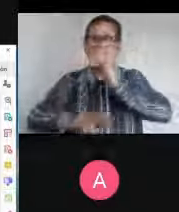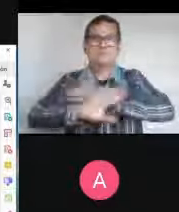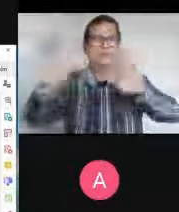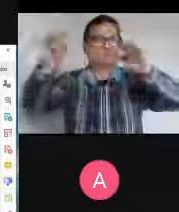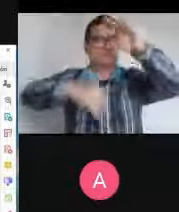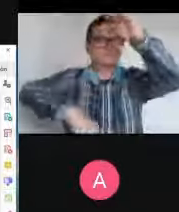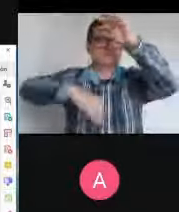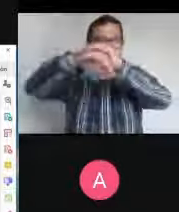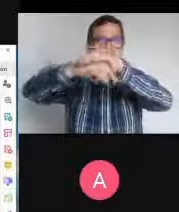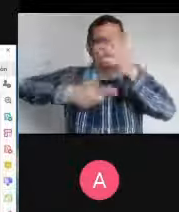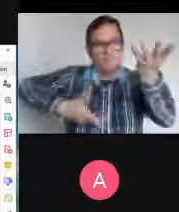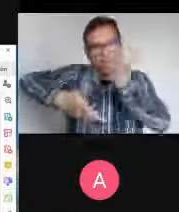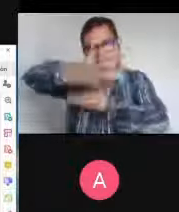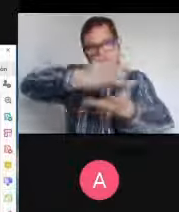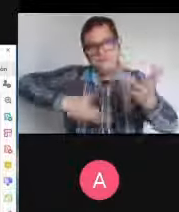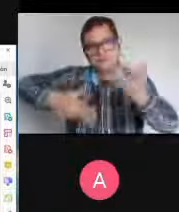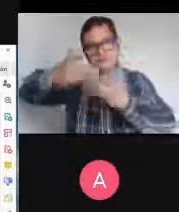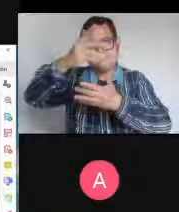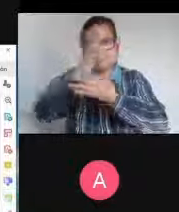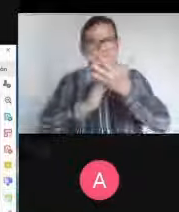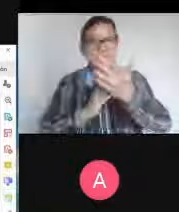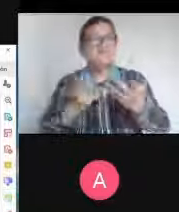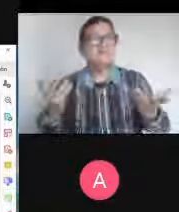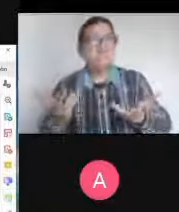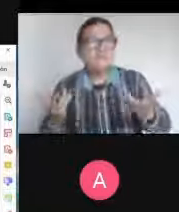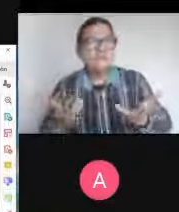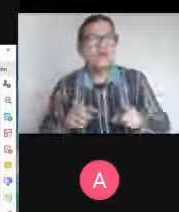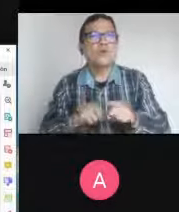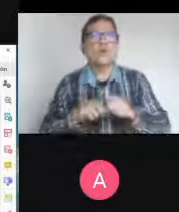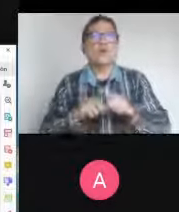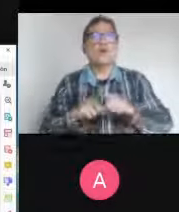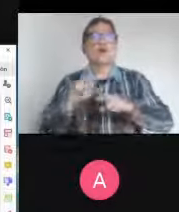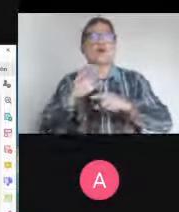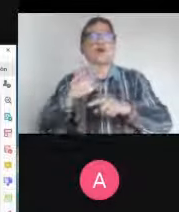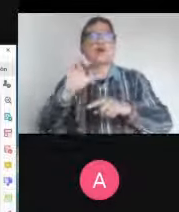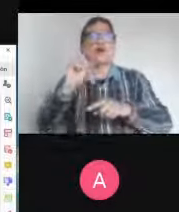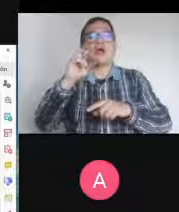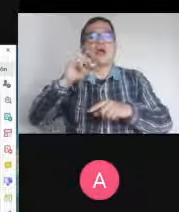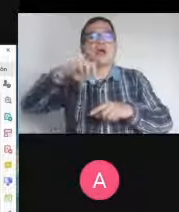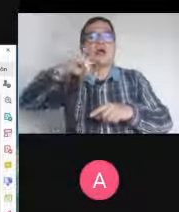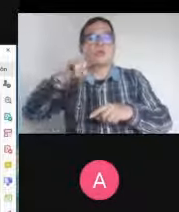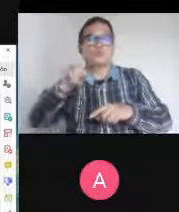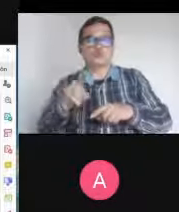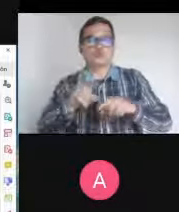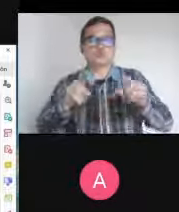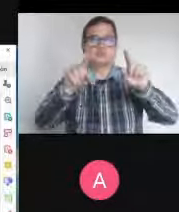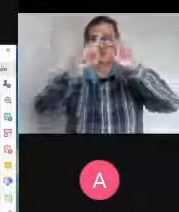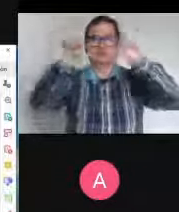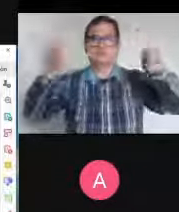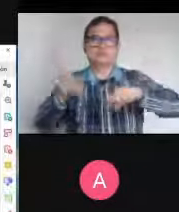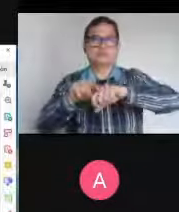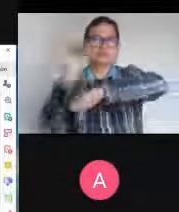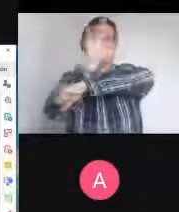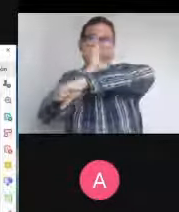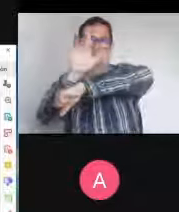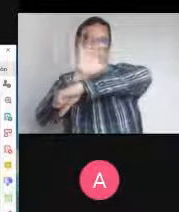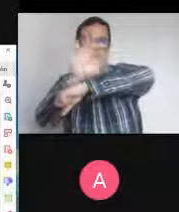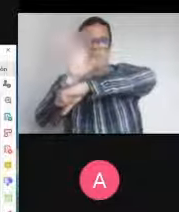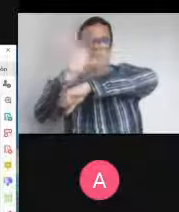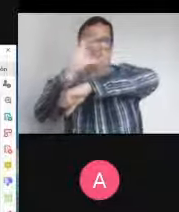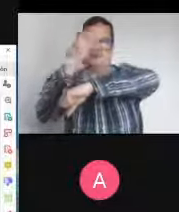Esa retroalimentación de notas se realizará a través del campus. Normalmente los tutores suben, no, los tutores